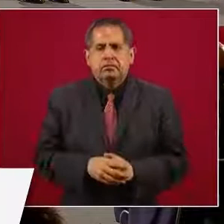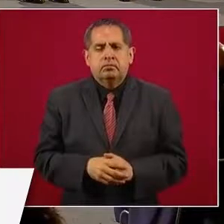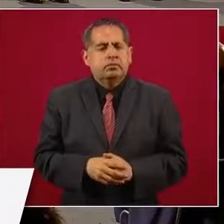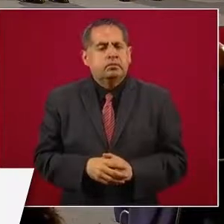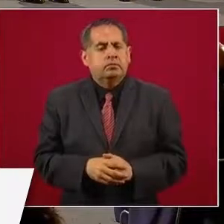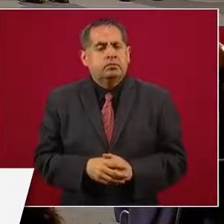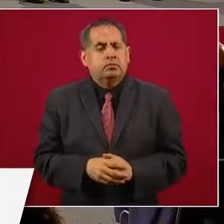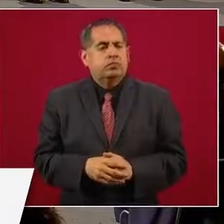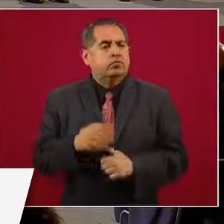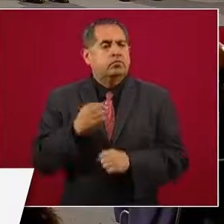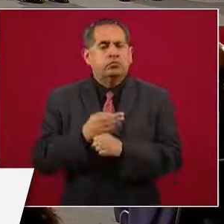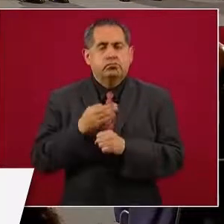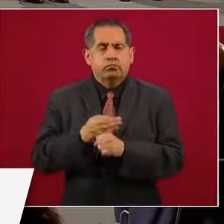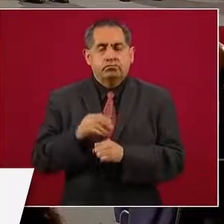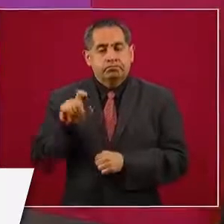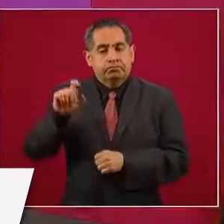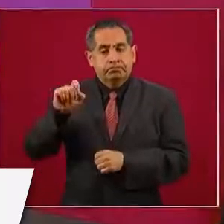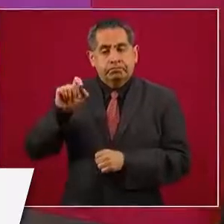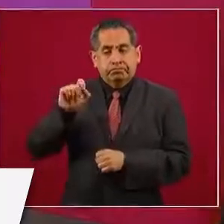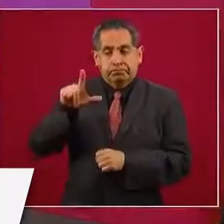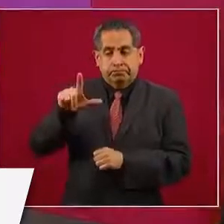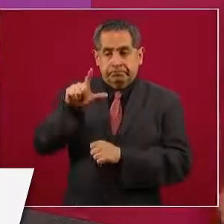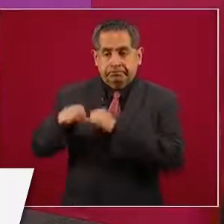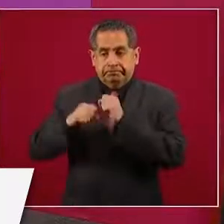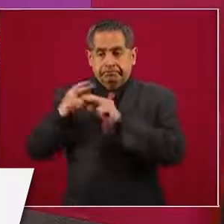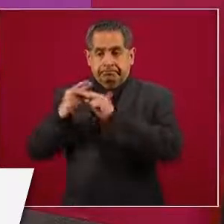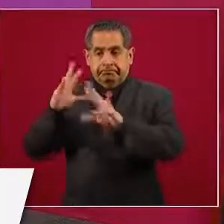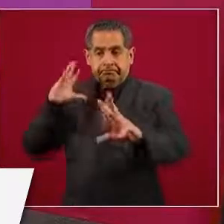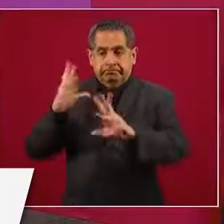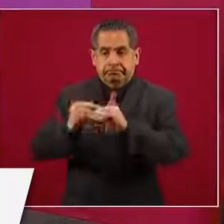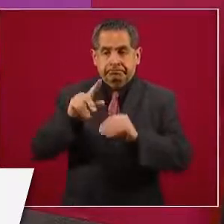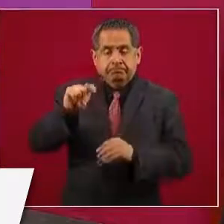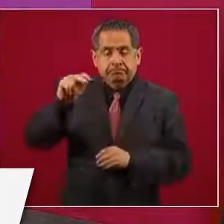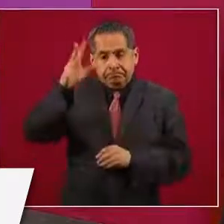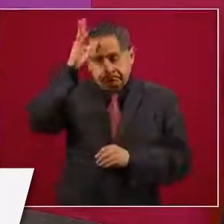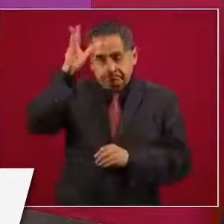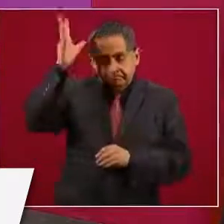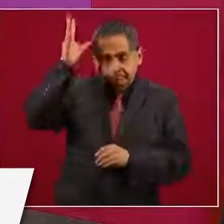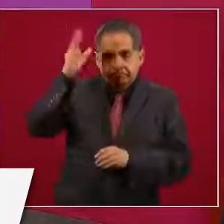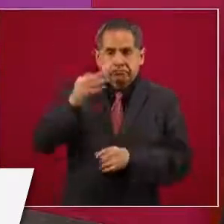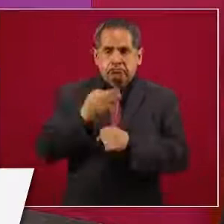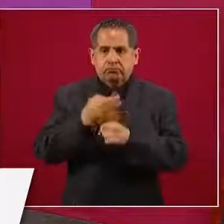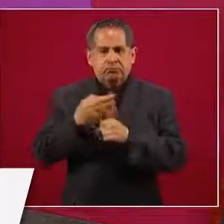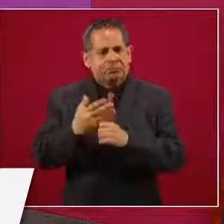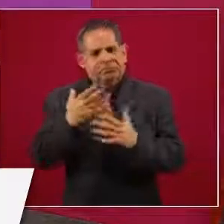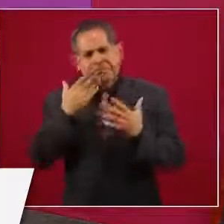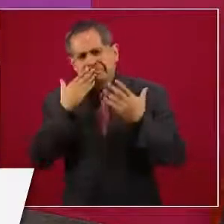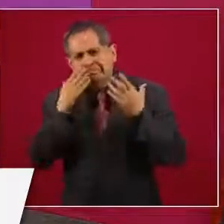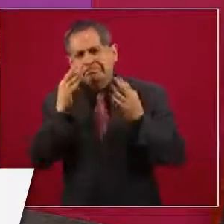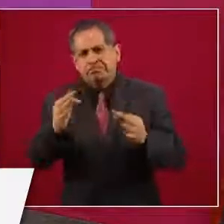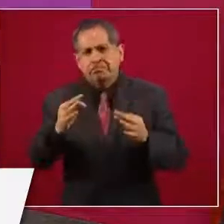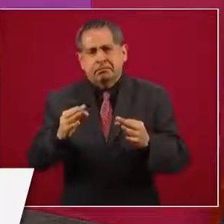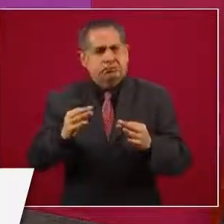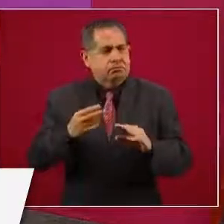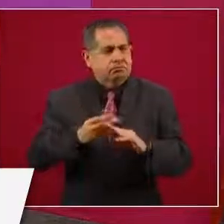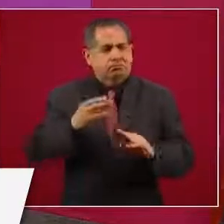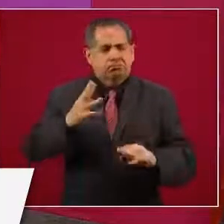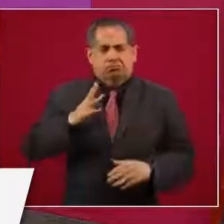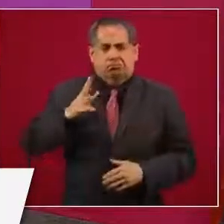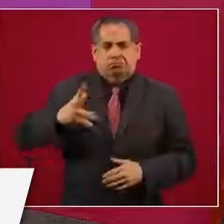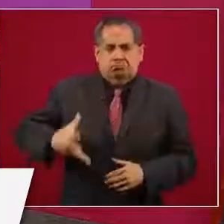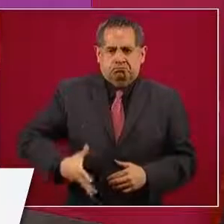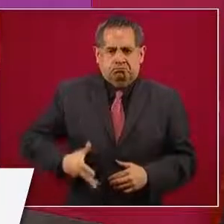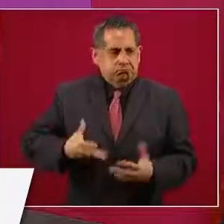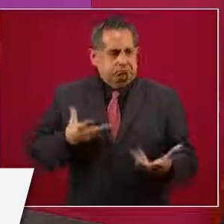Estamos cumpliendo 27 años en TV Azteca y hoy celebramos de una manera muy orgullosa